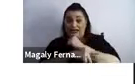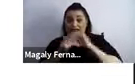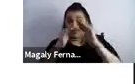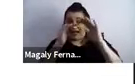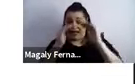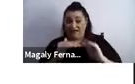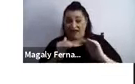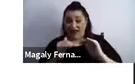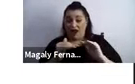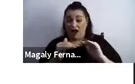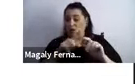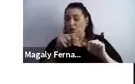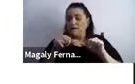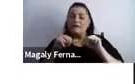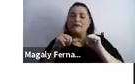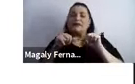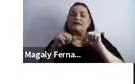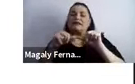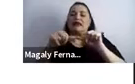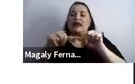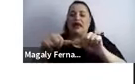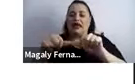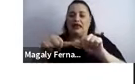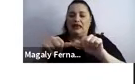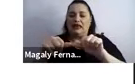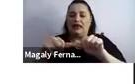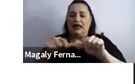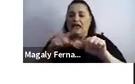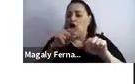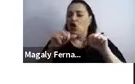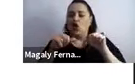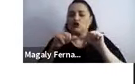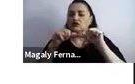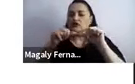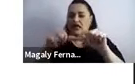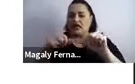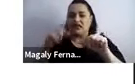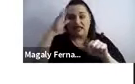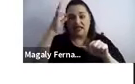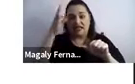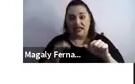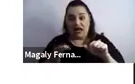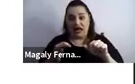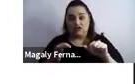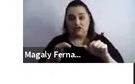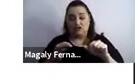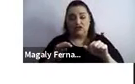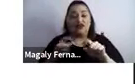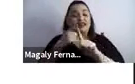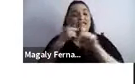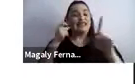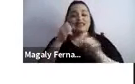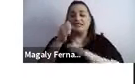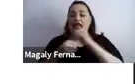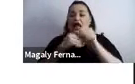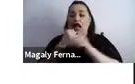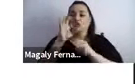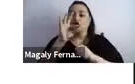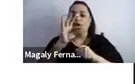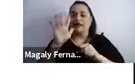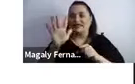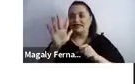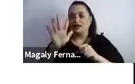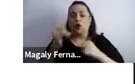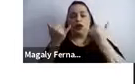sí que han mantenido de manera constante estos criterios, pero solo desde el año 95 hasta la